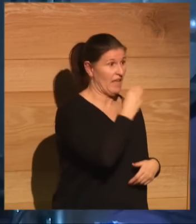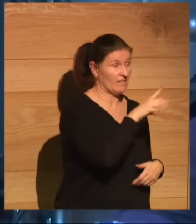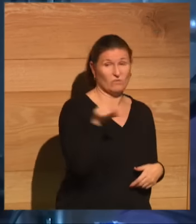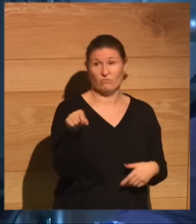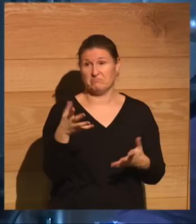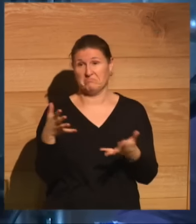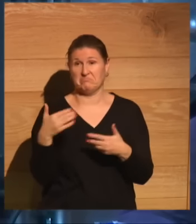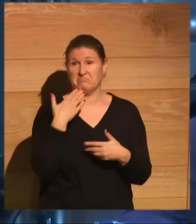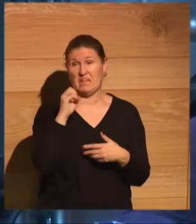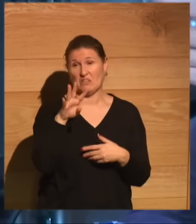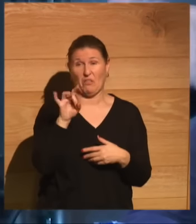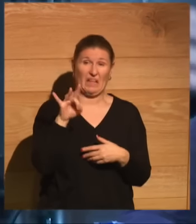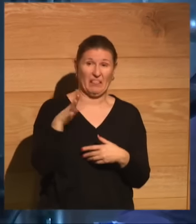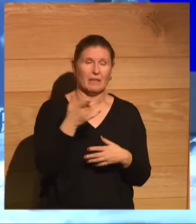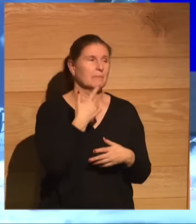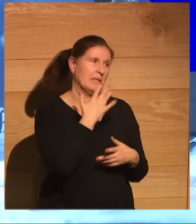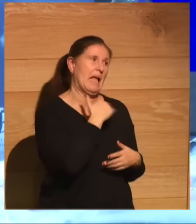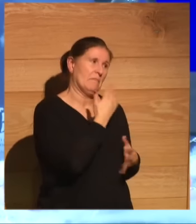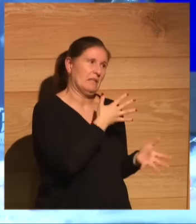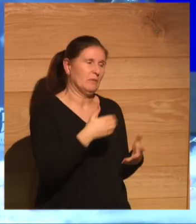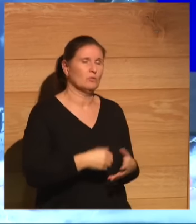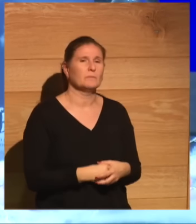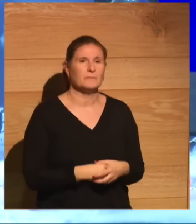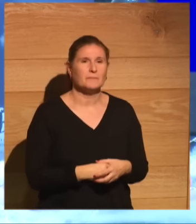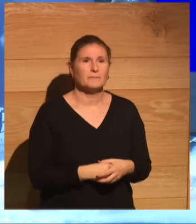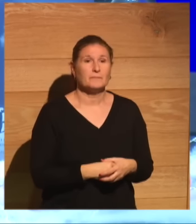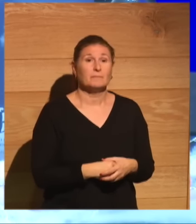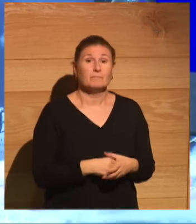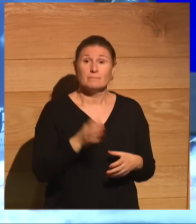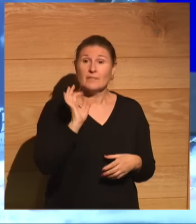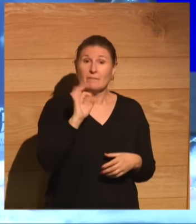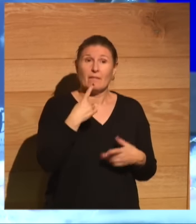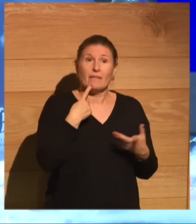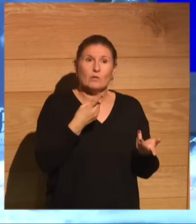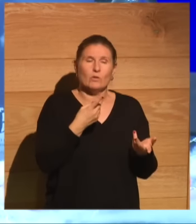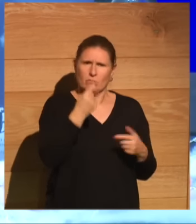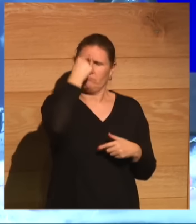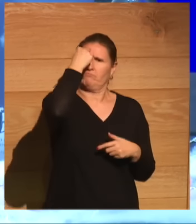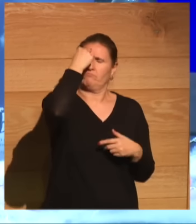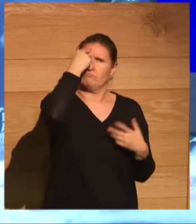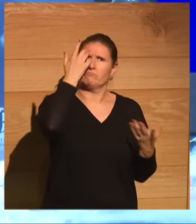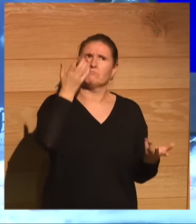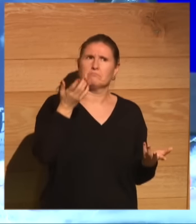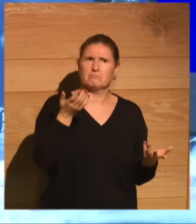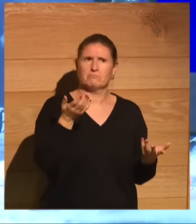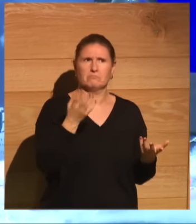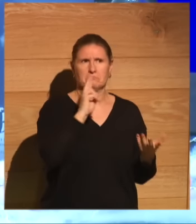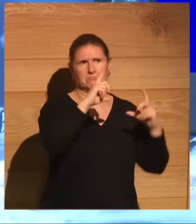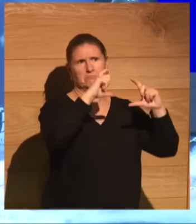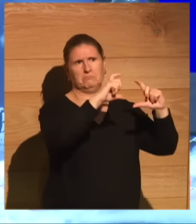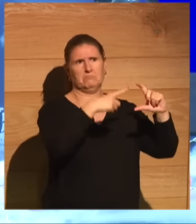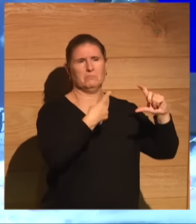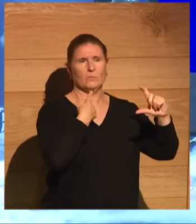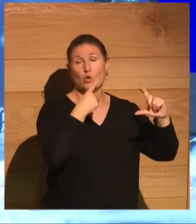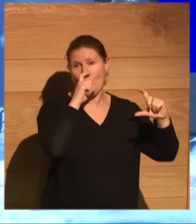que tú debías tener 14 o 15. Algo así. Y es verdad que tenía una idea muy, muy... Romera, claro, no